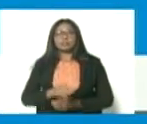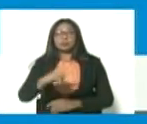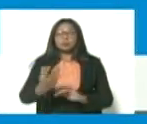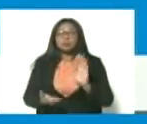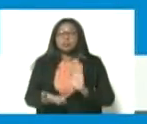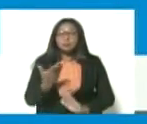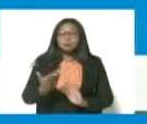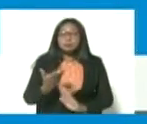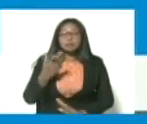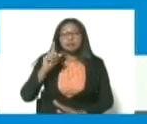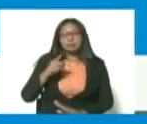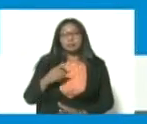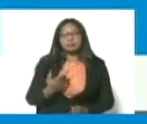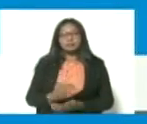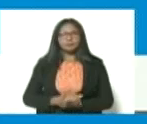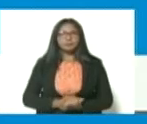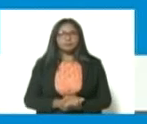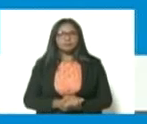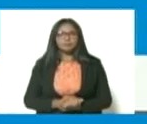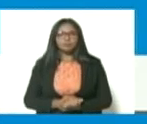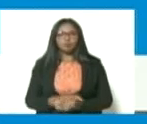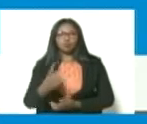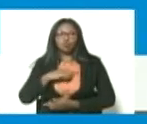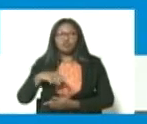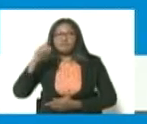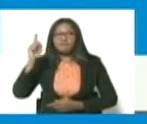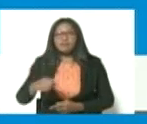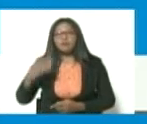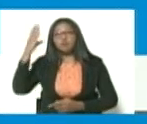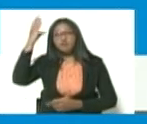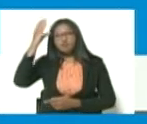importante, tenemos conciencia